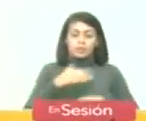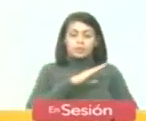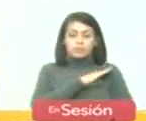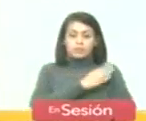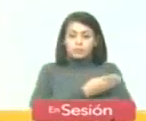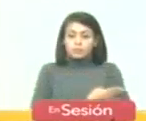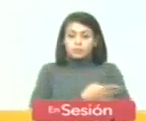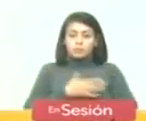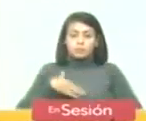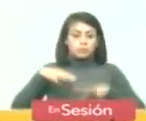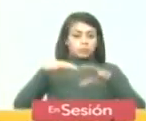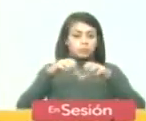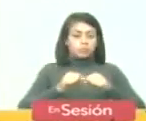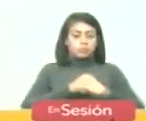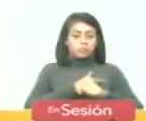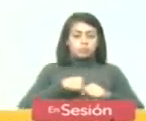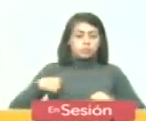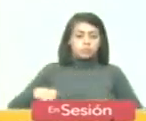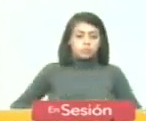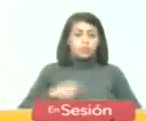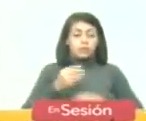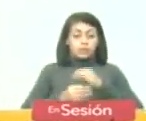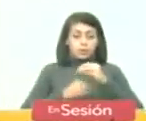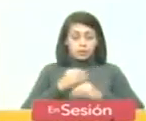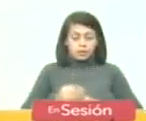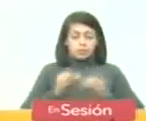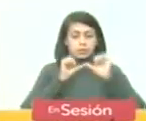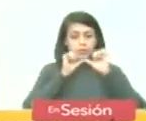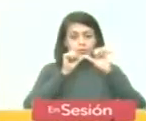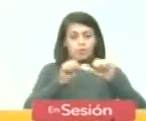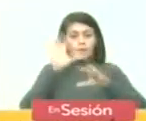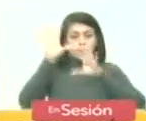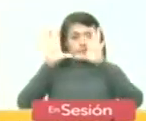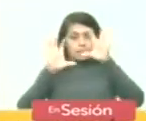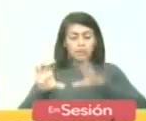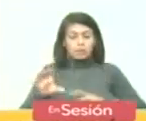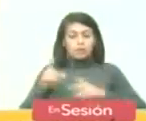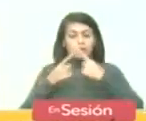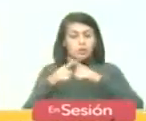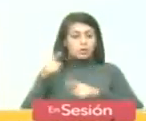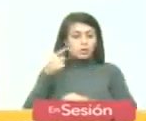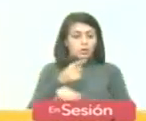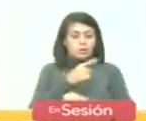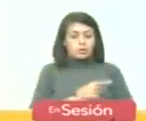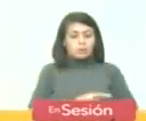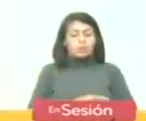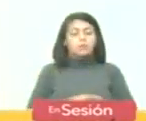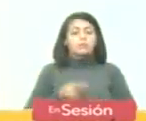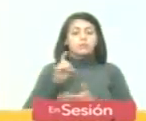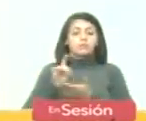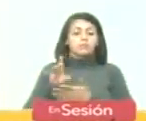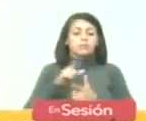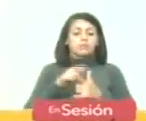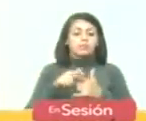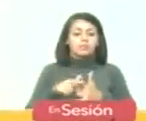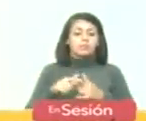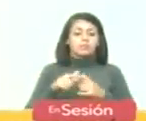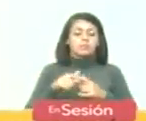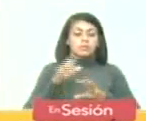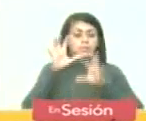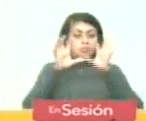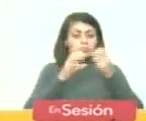hegemónica y que si así ocurriese, los países del tercer mundo serían obligados a expulsar a China de la